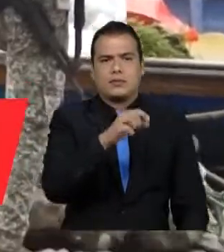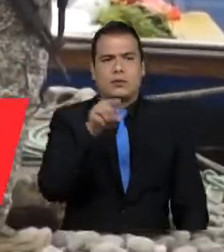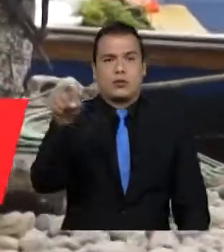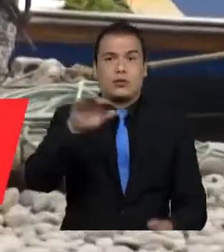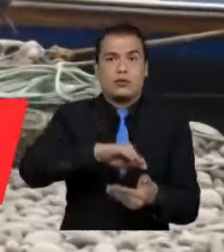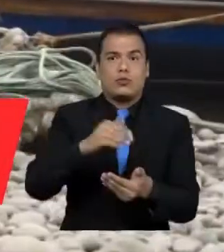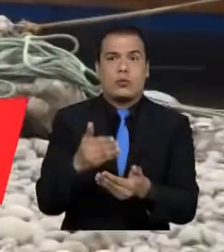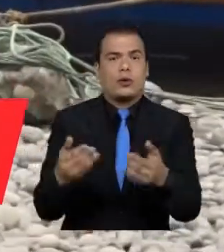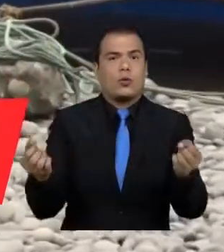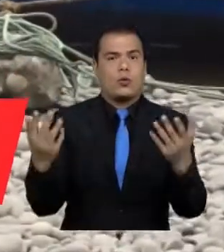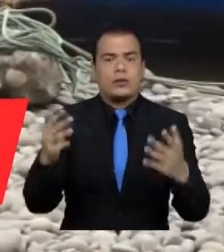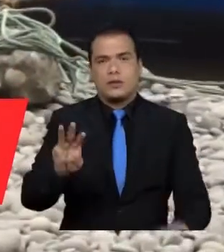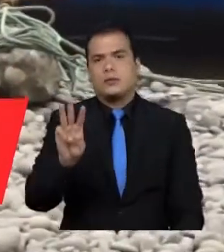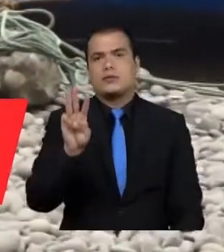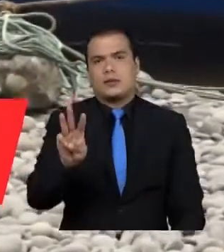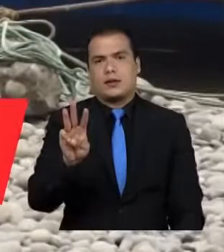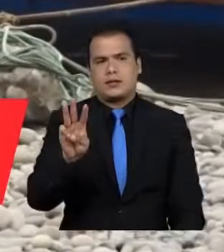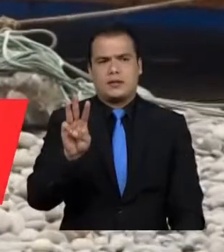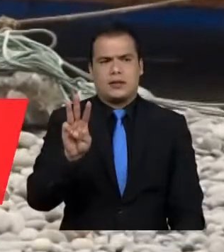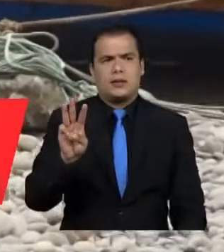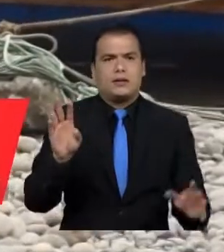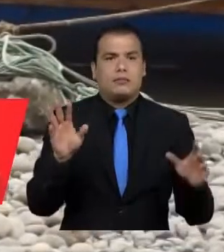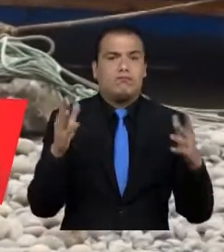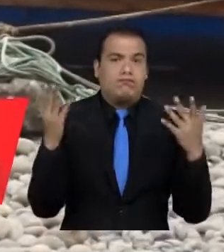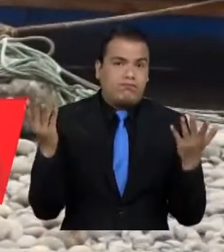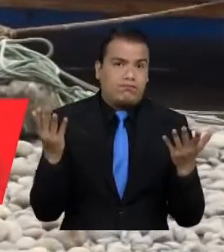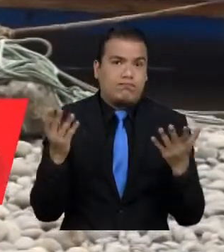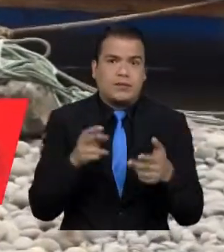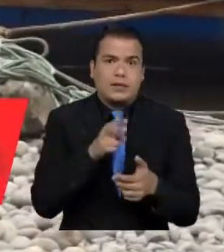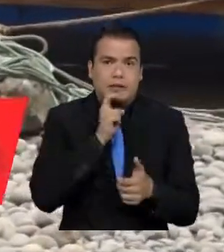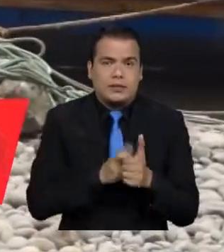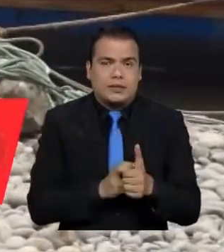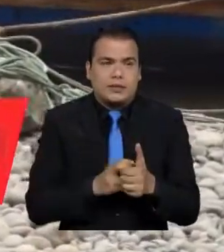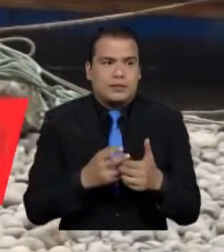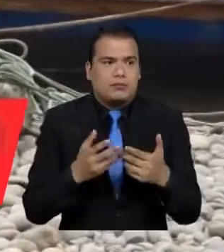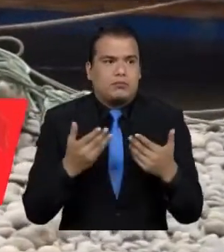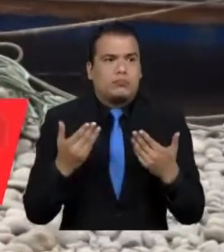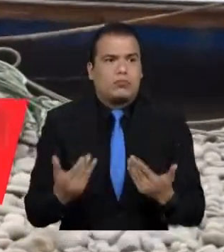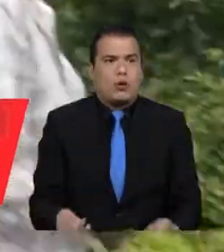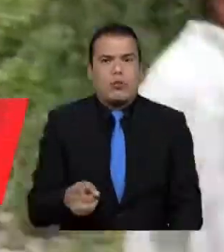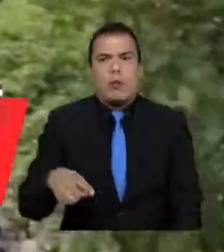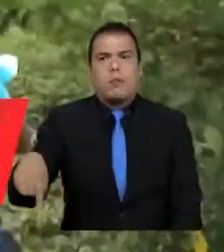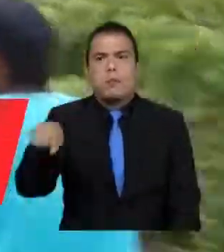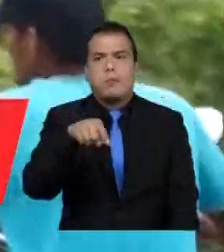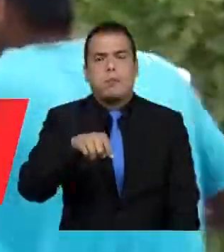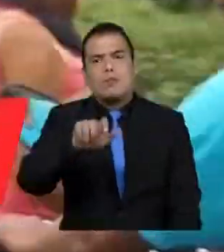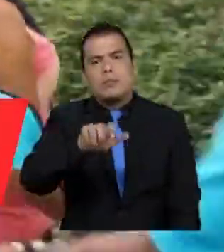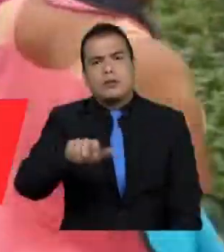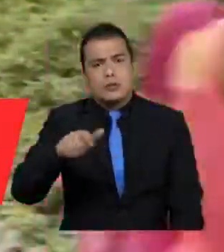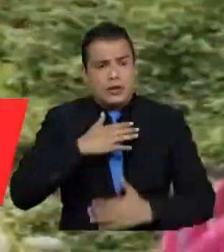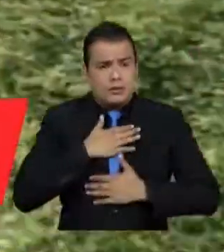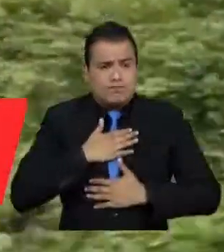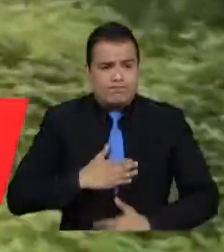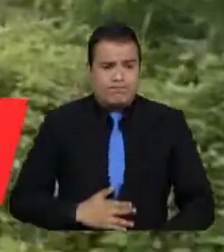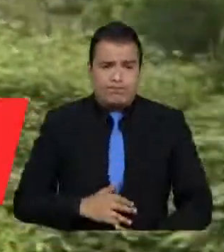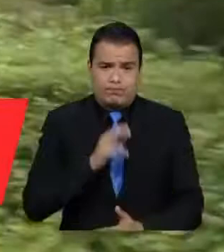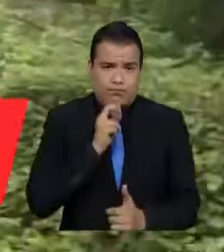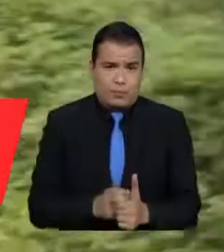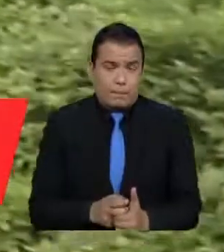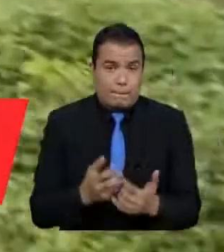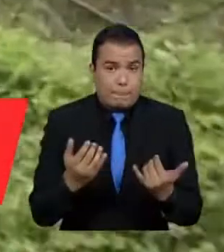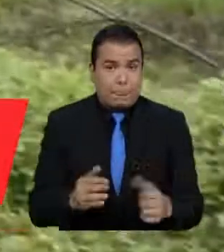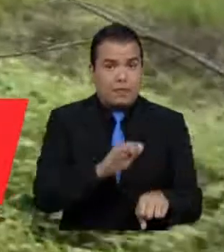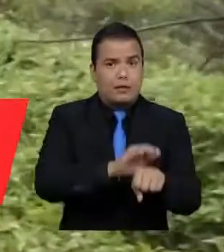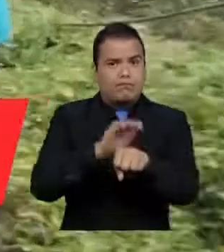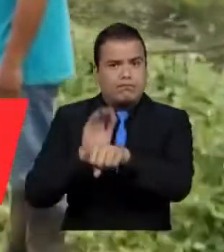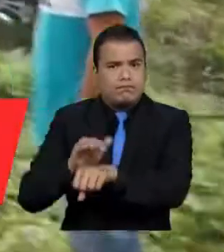3 homicidios, y eso complica bastante el tema de orden público. Por eso el llamado es a todos. Creo que aquí tenemos